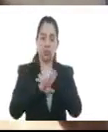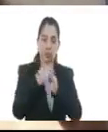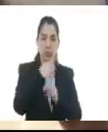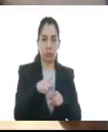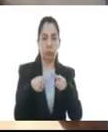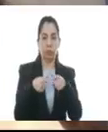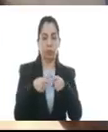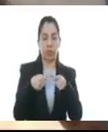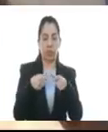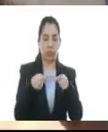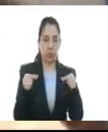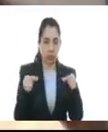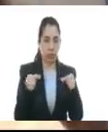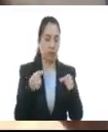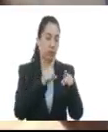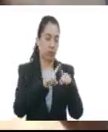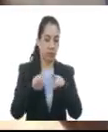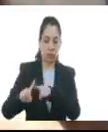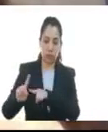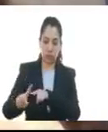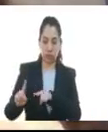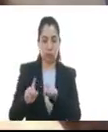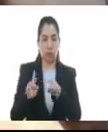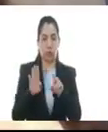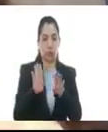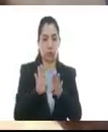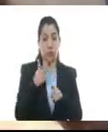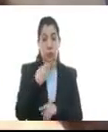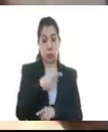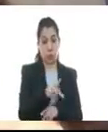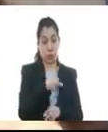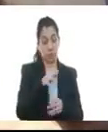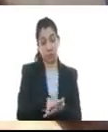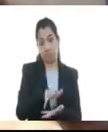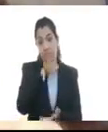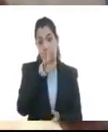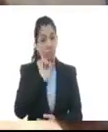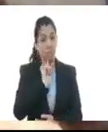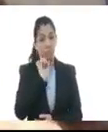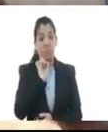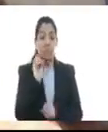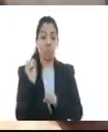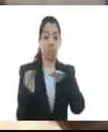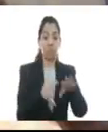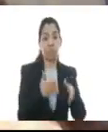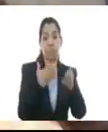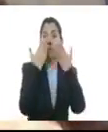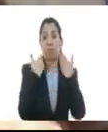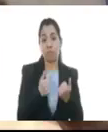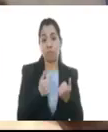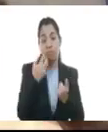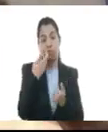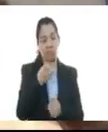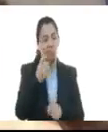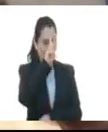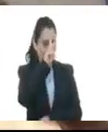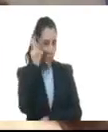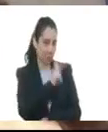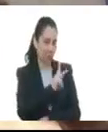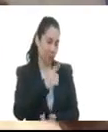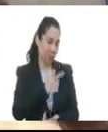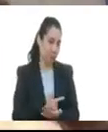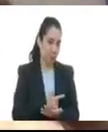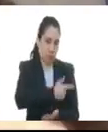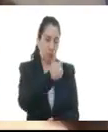cárceles de este país no tienen visita familiar y están abandonadas. Entonces eso agrava mucho más. La mayoría, escuchar relatos donde me contaban que